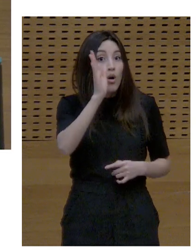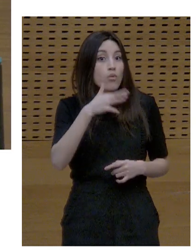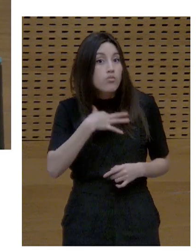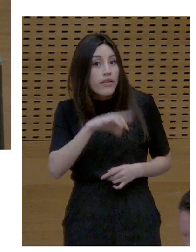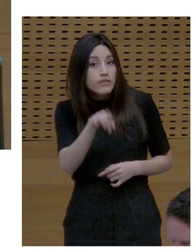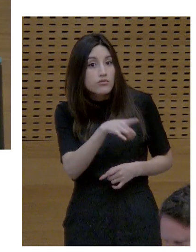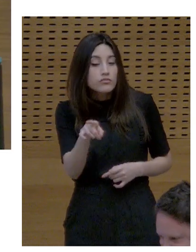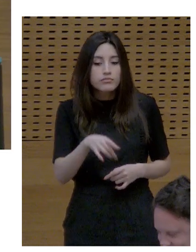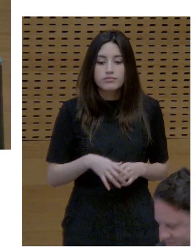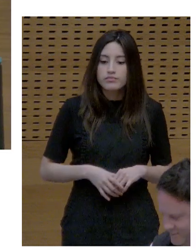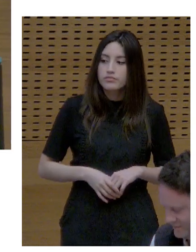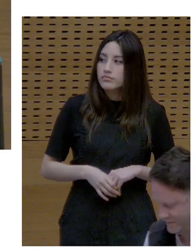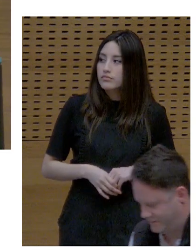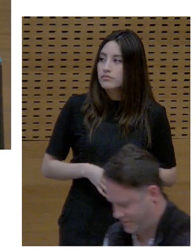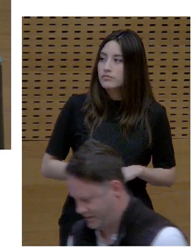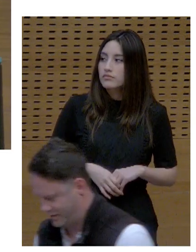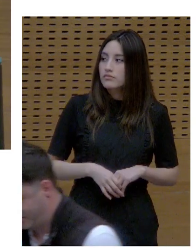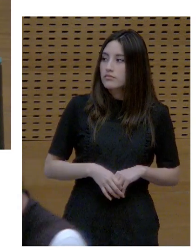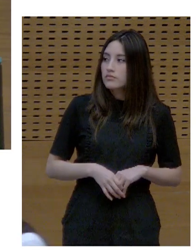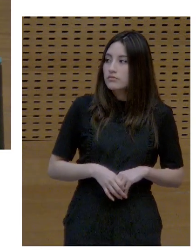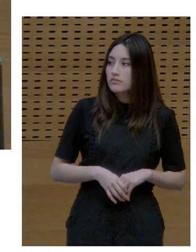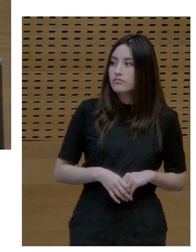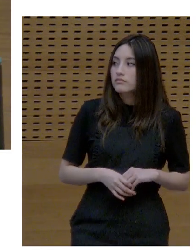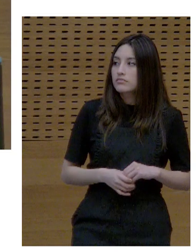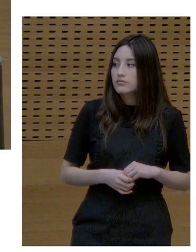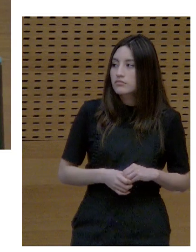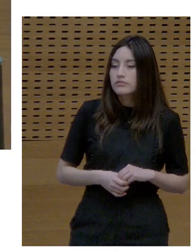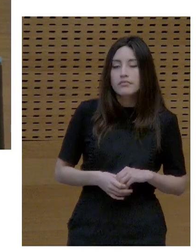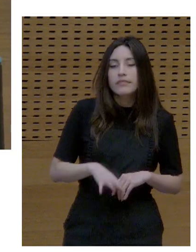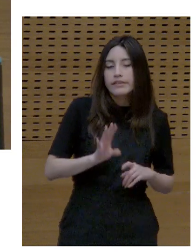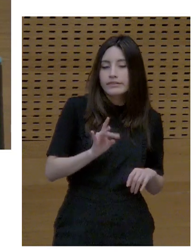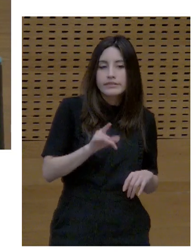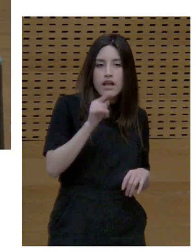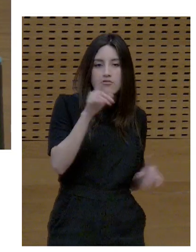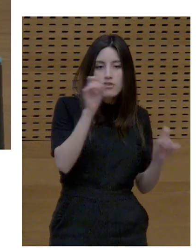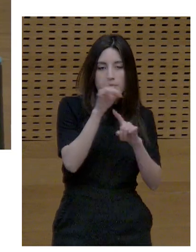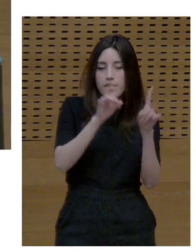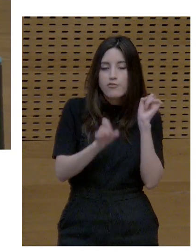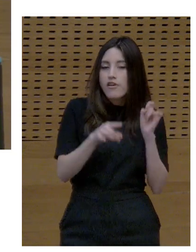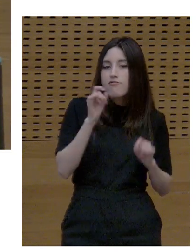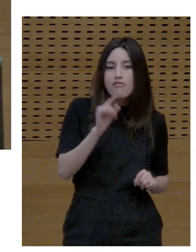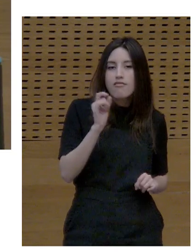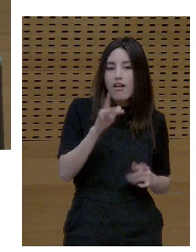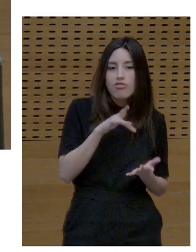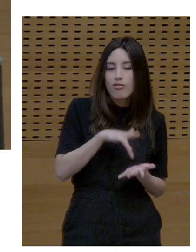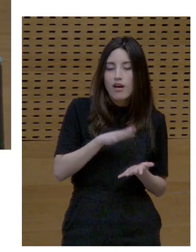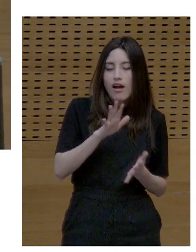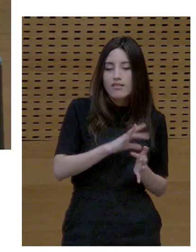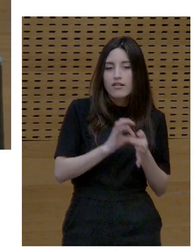pregunta recurrente en la historia del Parkinson en los últimos años.